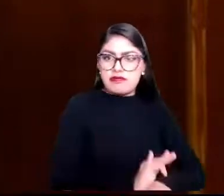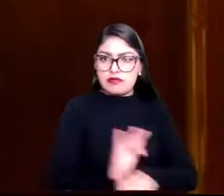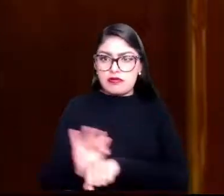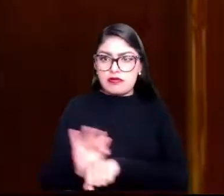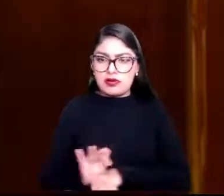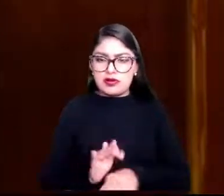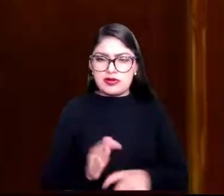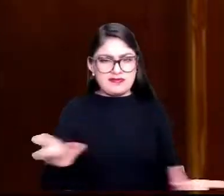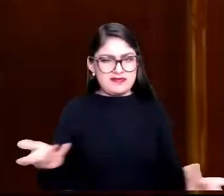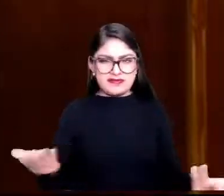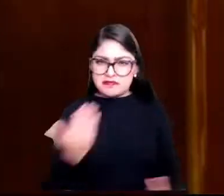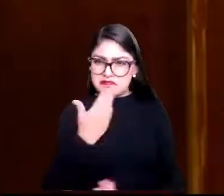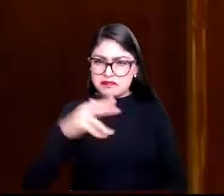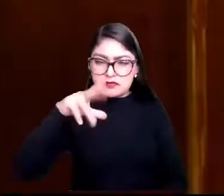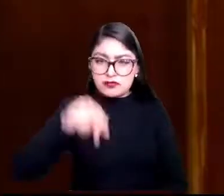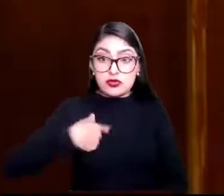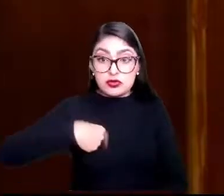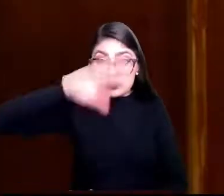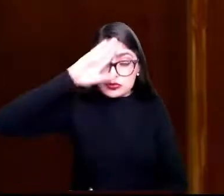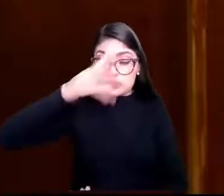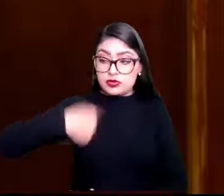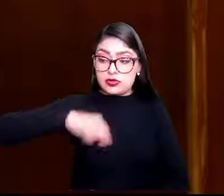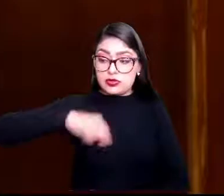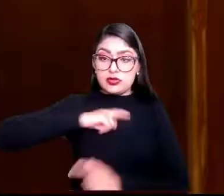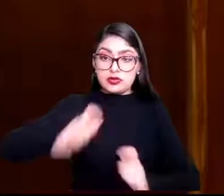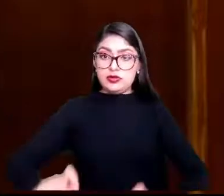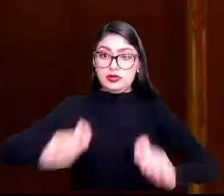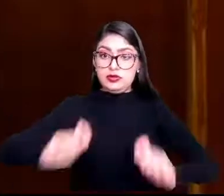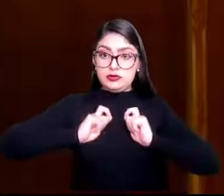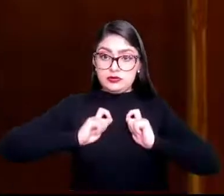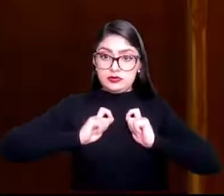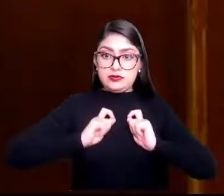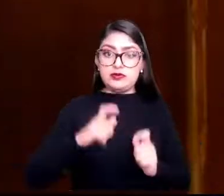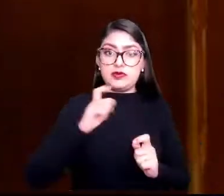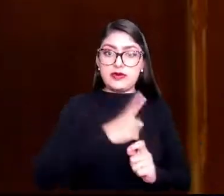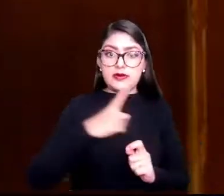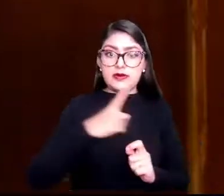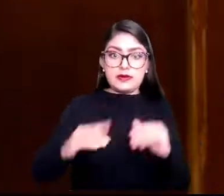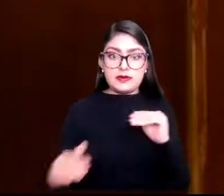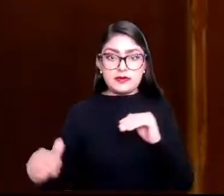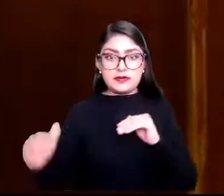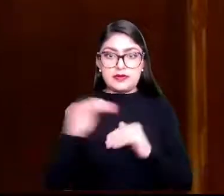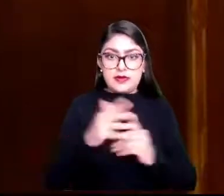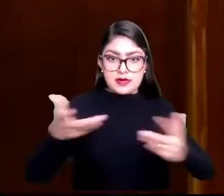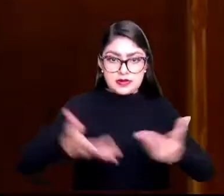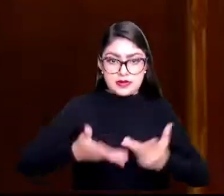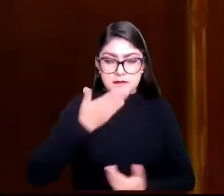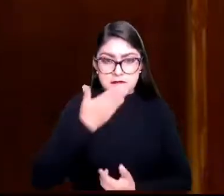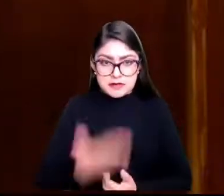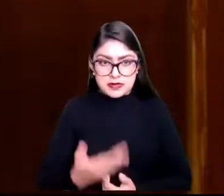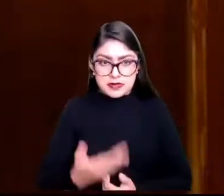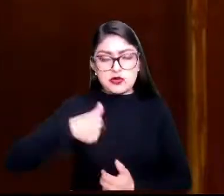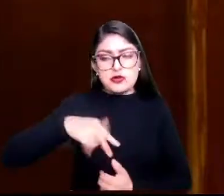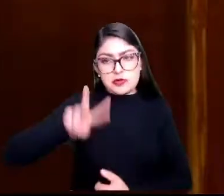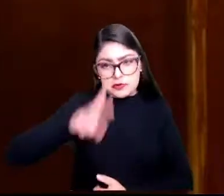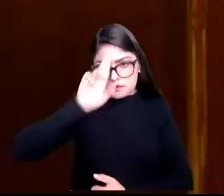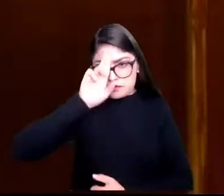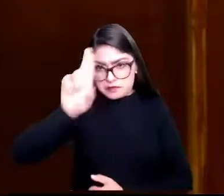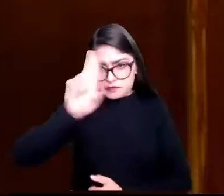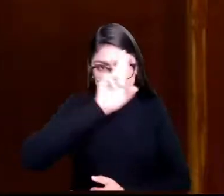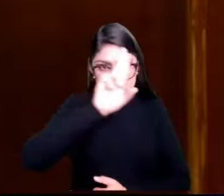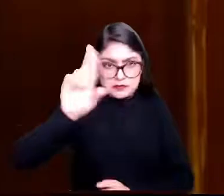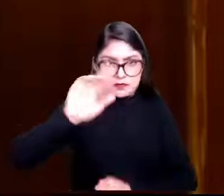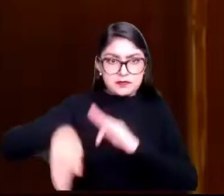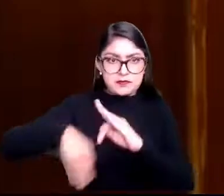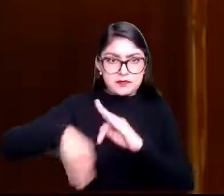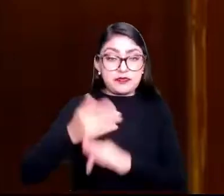nosotros representamos, el poder debe estar por encima de los poderes fácticos. Y lo digo con mucho respeto para todas y todos. Ojalá entonces, si esto